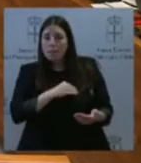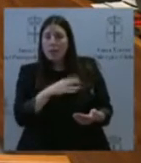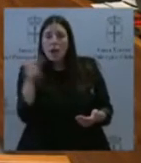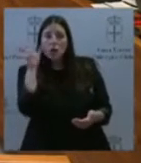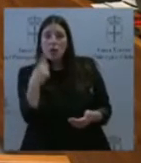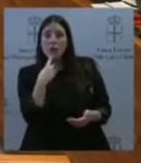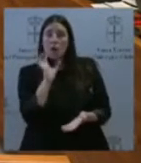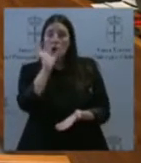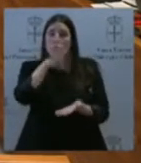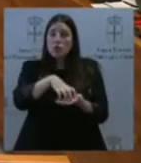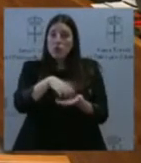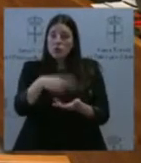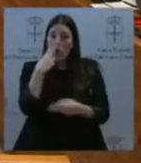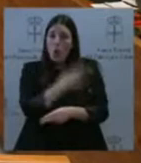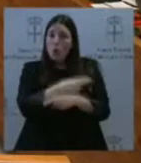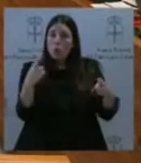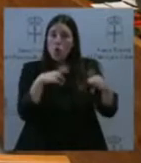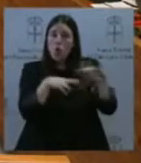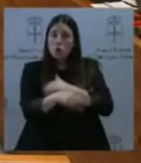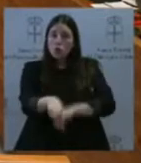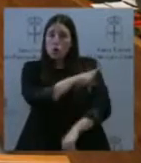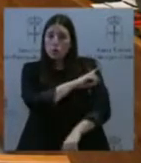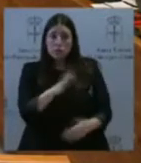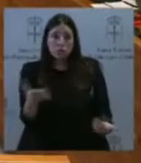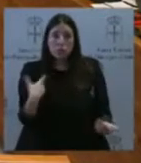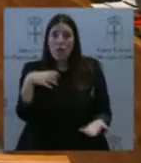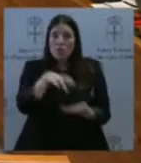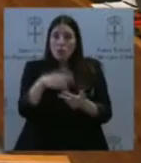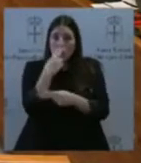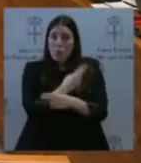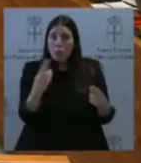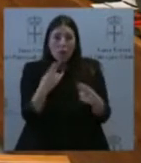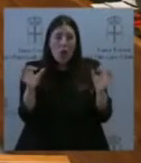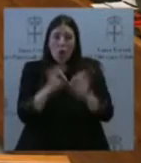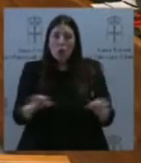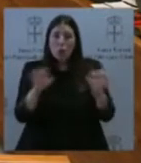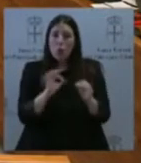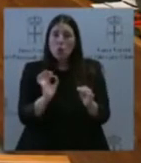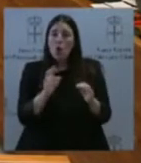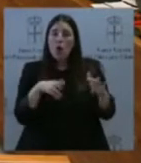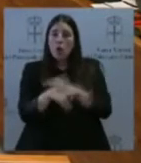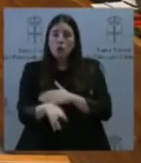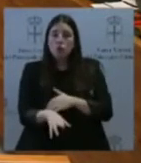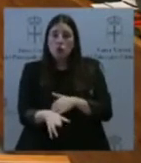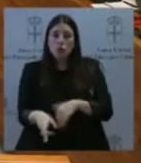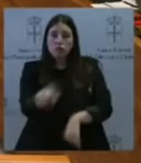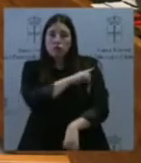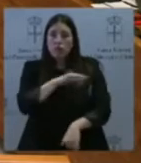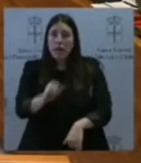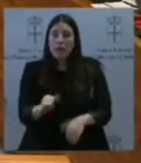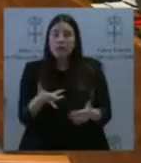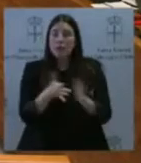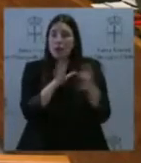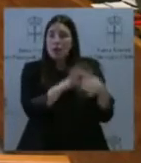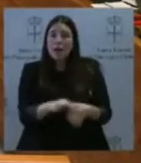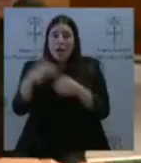centro público está nunca sobredotado, por muchísimas razones. Tiene que ver con una ideología educativa determinada, con una teoría educativa determinada, y